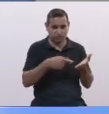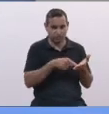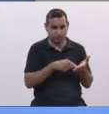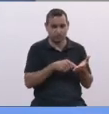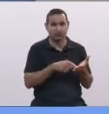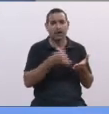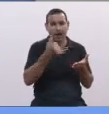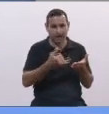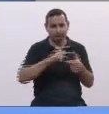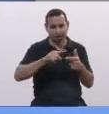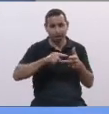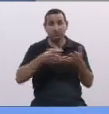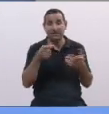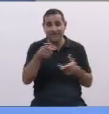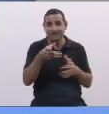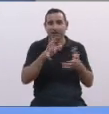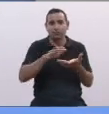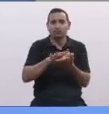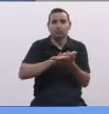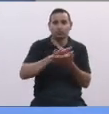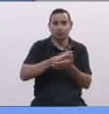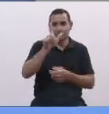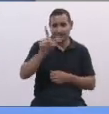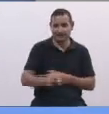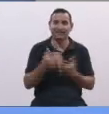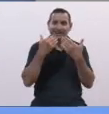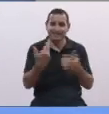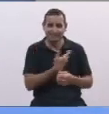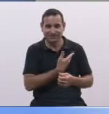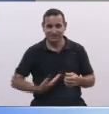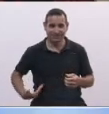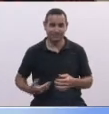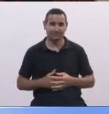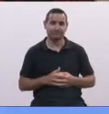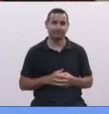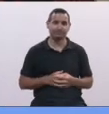Basualdos y otros. Y esta me parece que es la salida para la Argentina. Gracias, presidente.